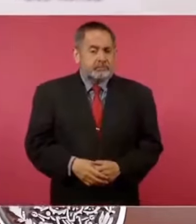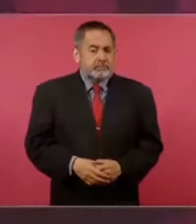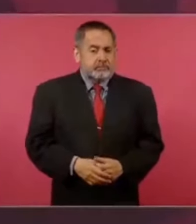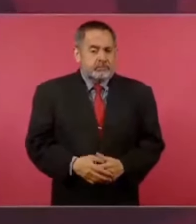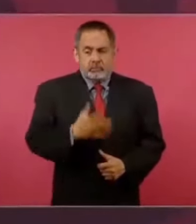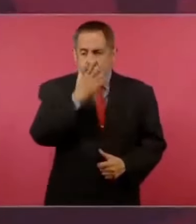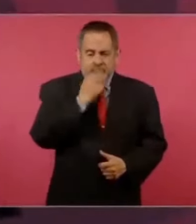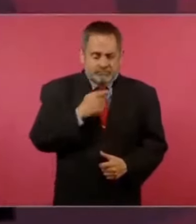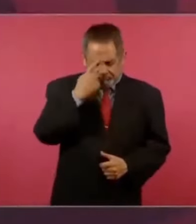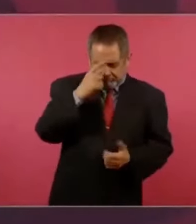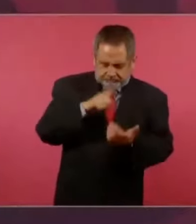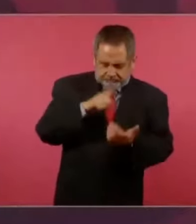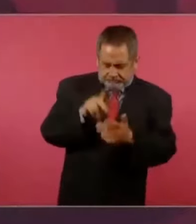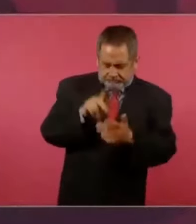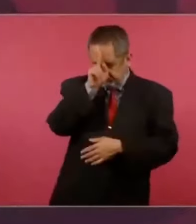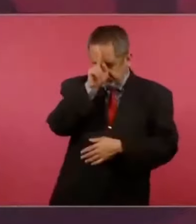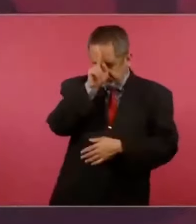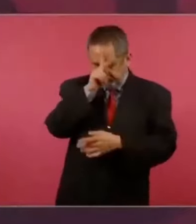pudor.